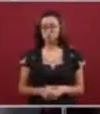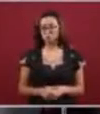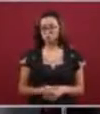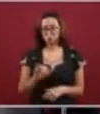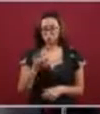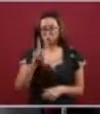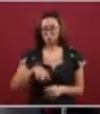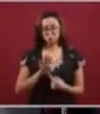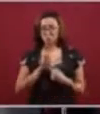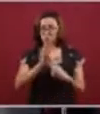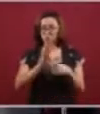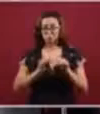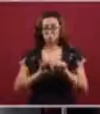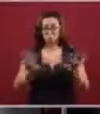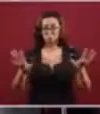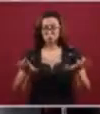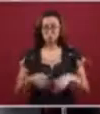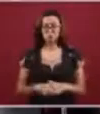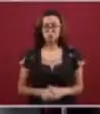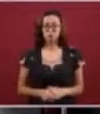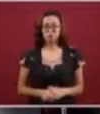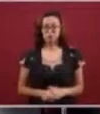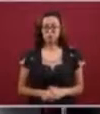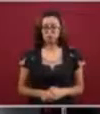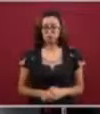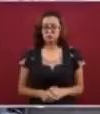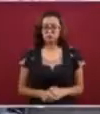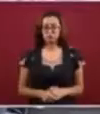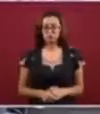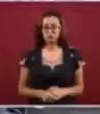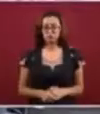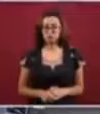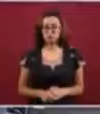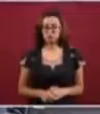Y lo publicamos. De un muerto. Ajá. Ahí está.